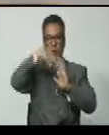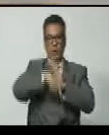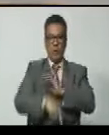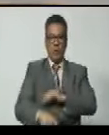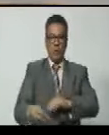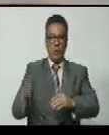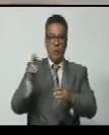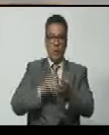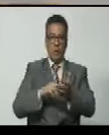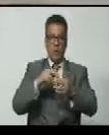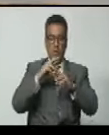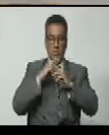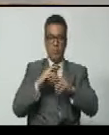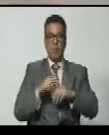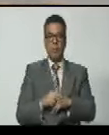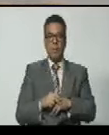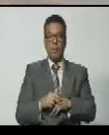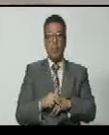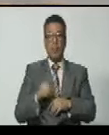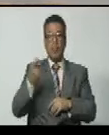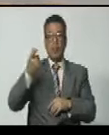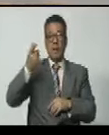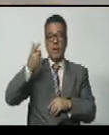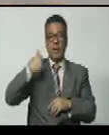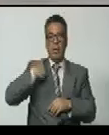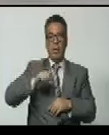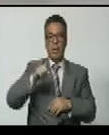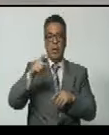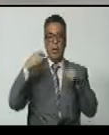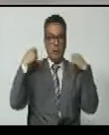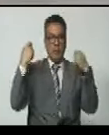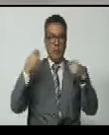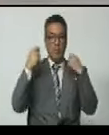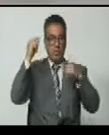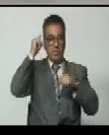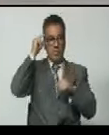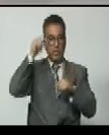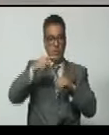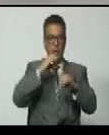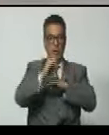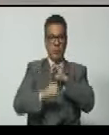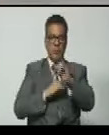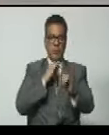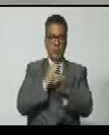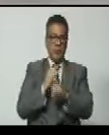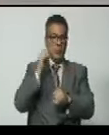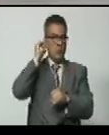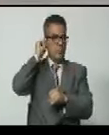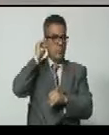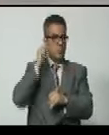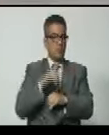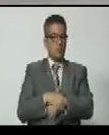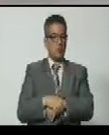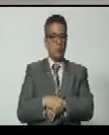profundamente reivindicador que tiene la celebración del Día Internacional de la Mujer.